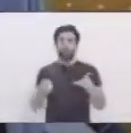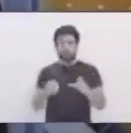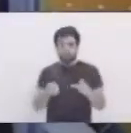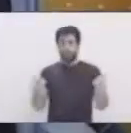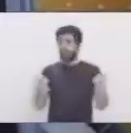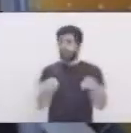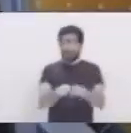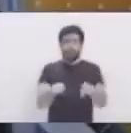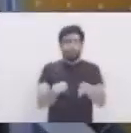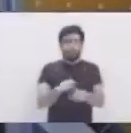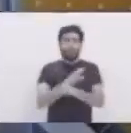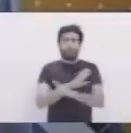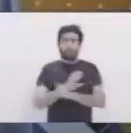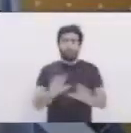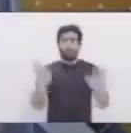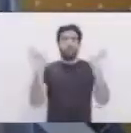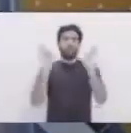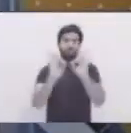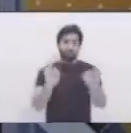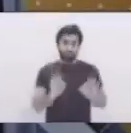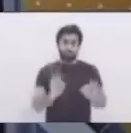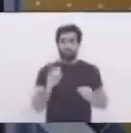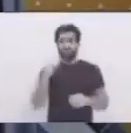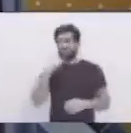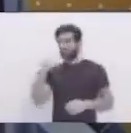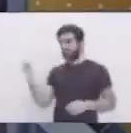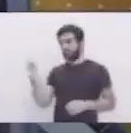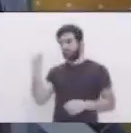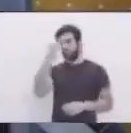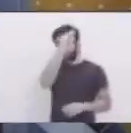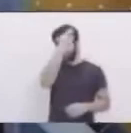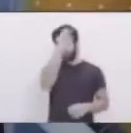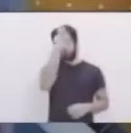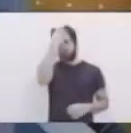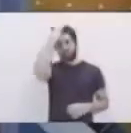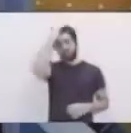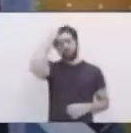misma. Es lo mismo. La misma forma de esto. Pero un poco más pequeño.